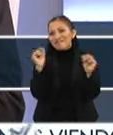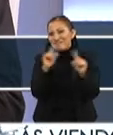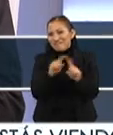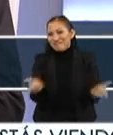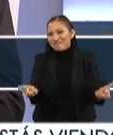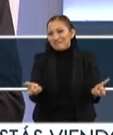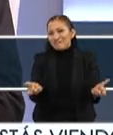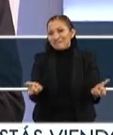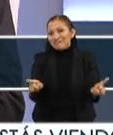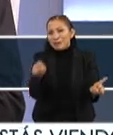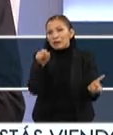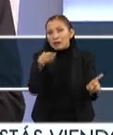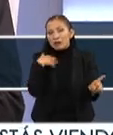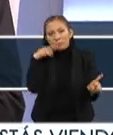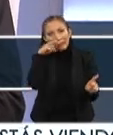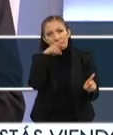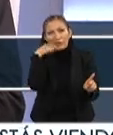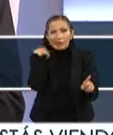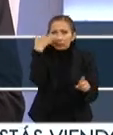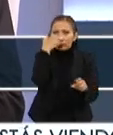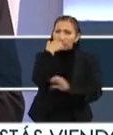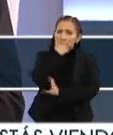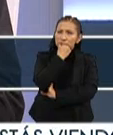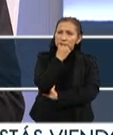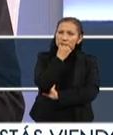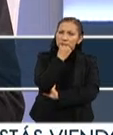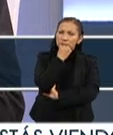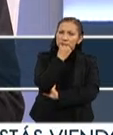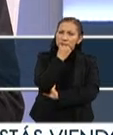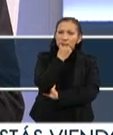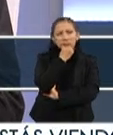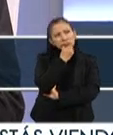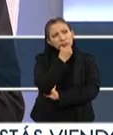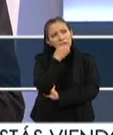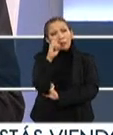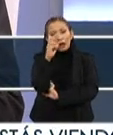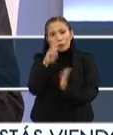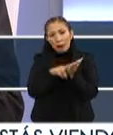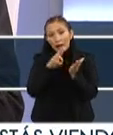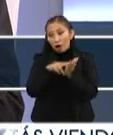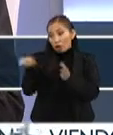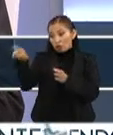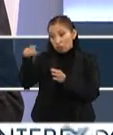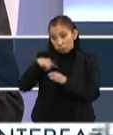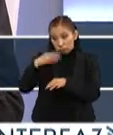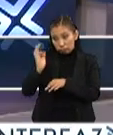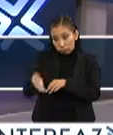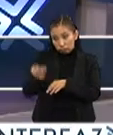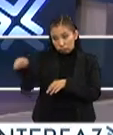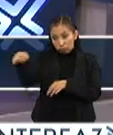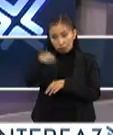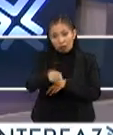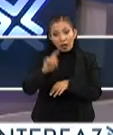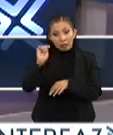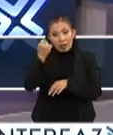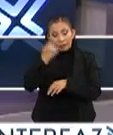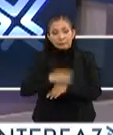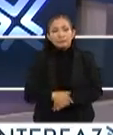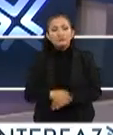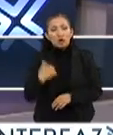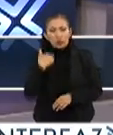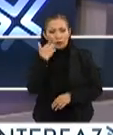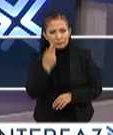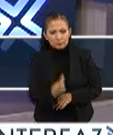podía identificar y desde luego validar lo que ellos encontraran con la opinión autorizada de técnicos, ¿no? Claro. Yo